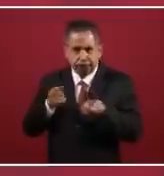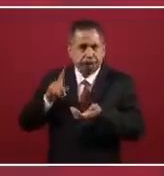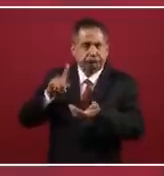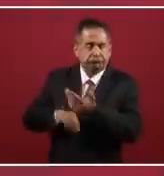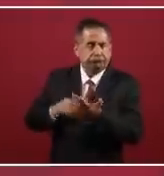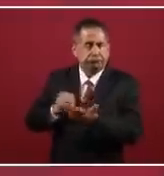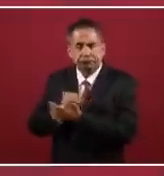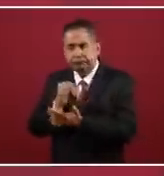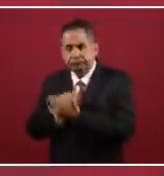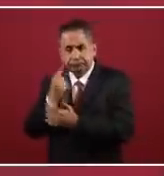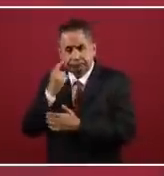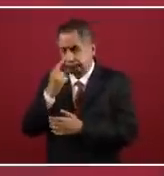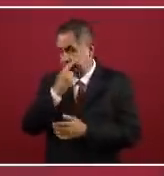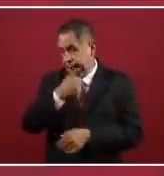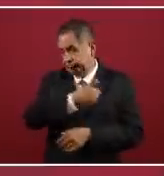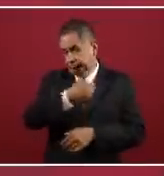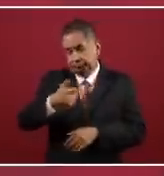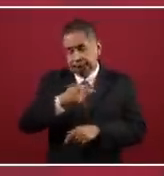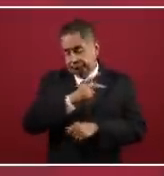autodeterminarse